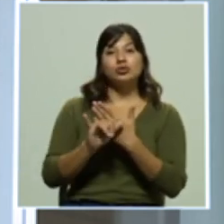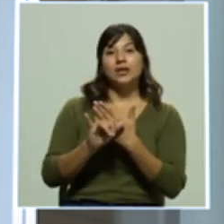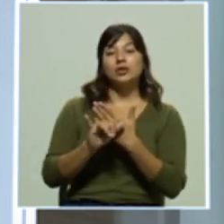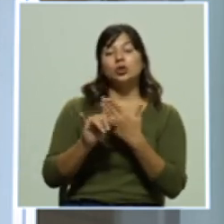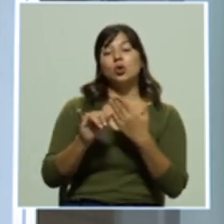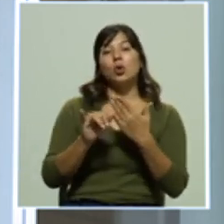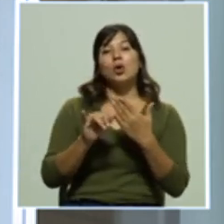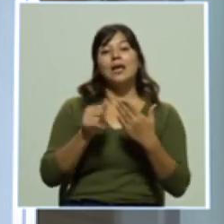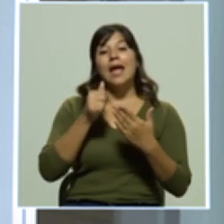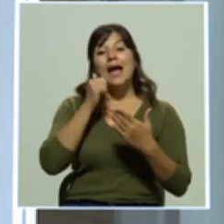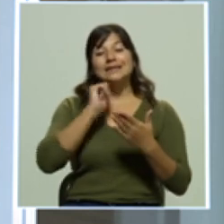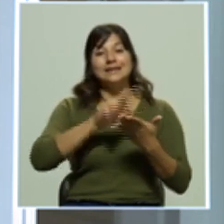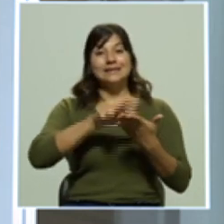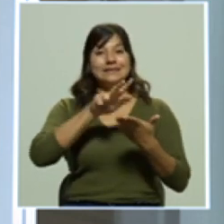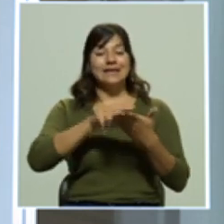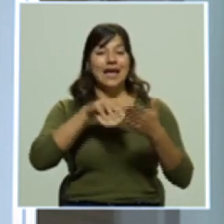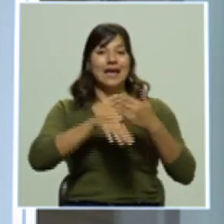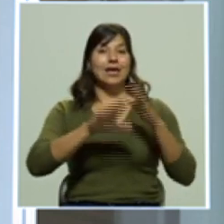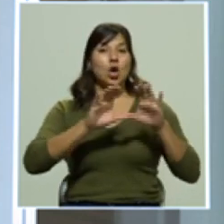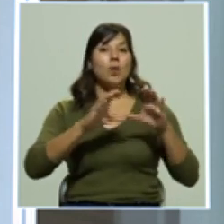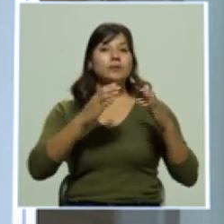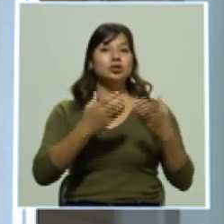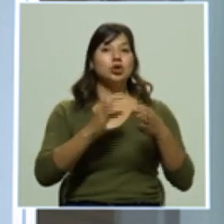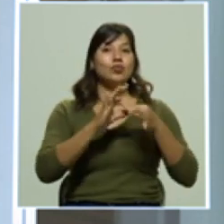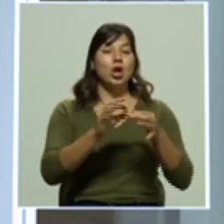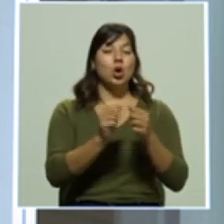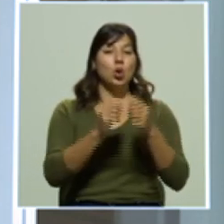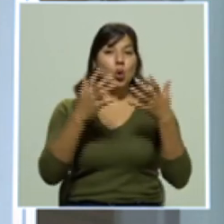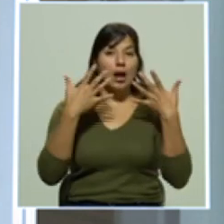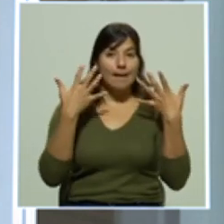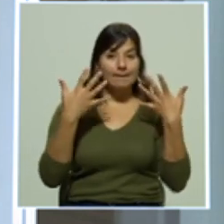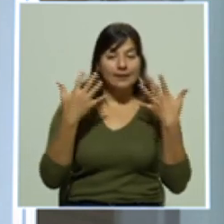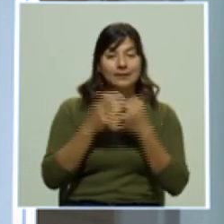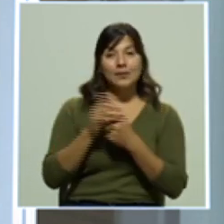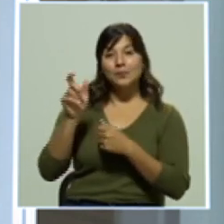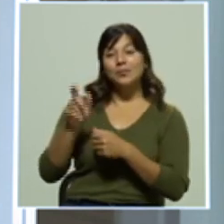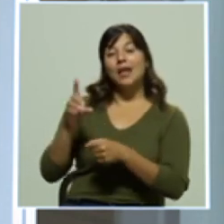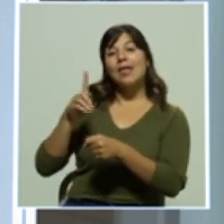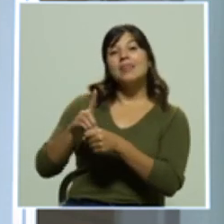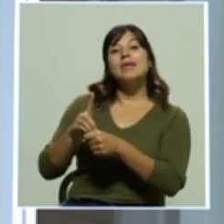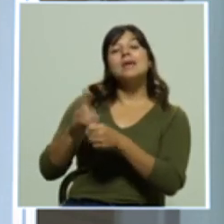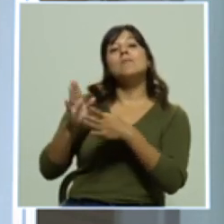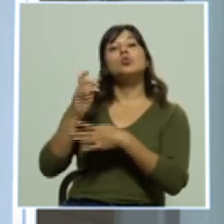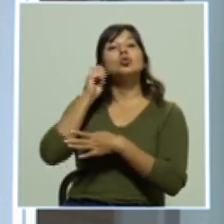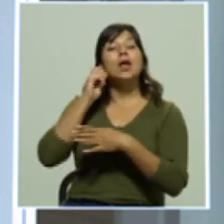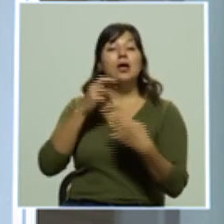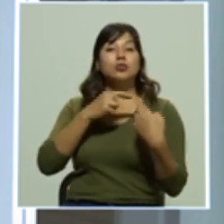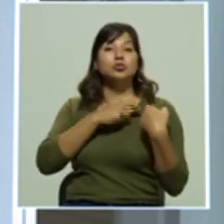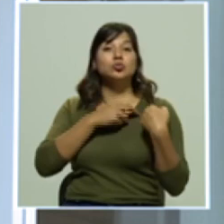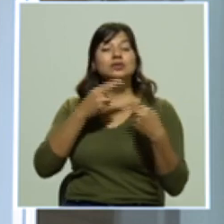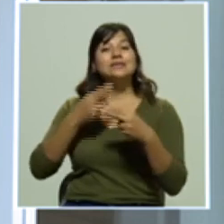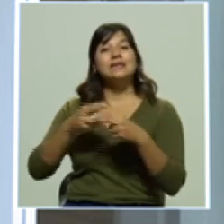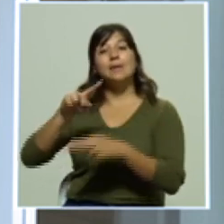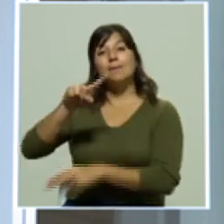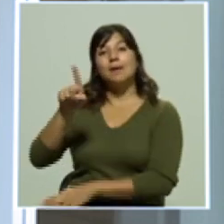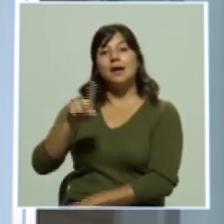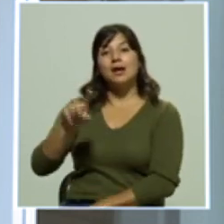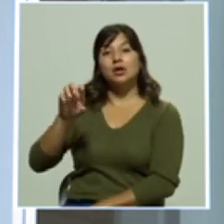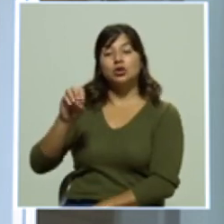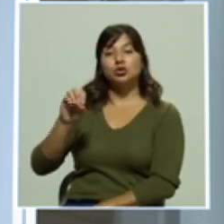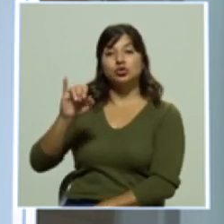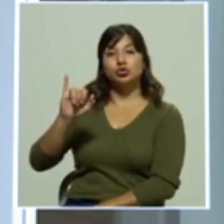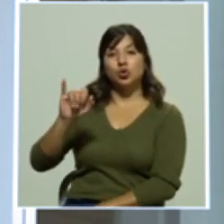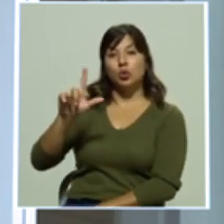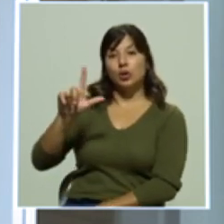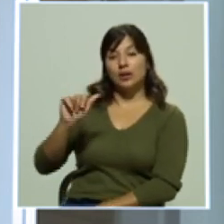Ambiente. Acá en la Asamblea Legislativa, la diputada proponente de ese proyecto de ley, Zoila Rosa Bolio, dice que está dispuesta a hacerle cambios una